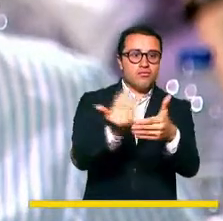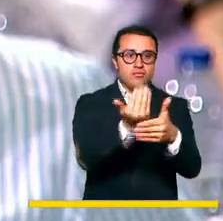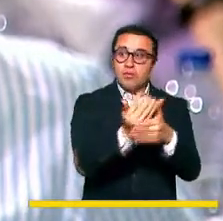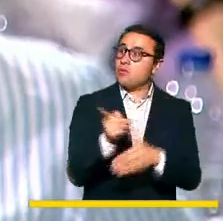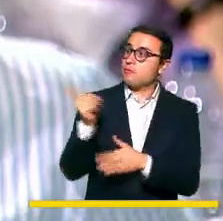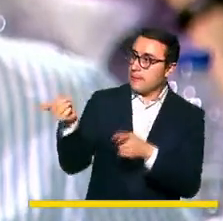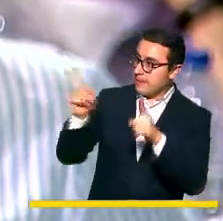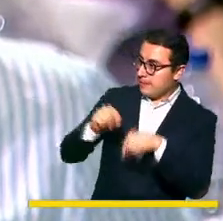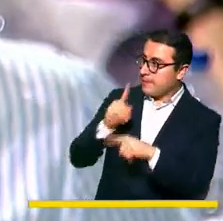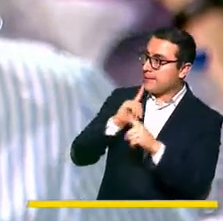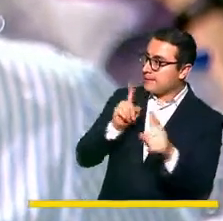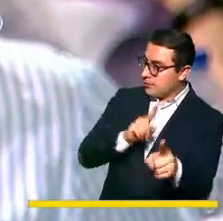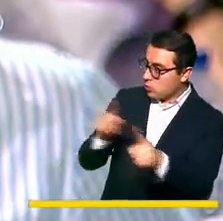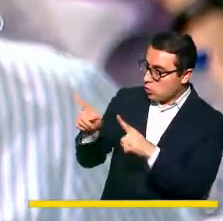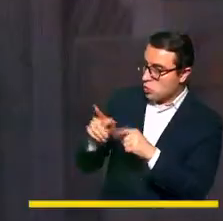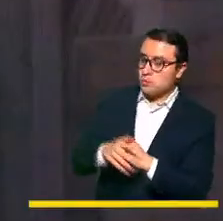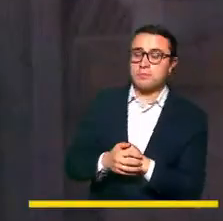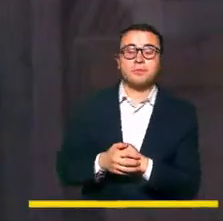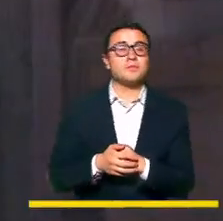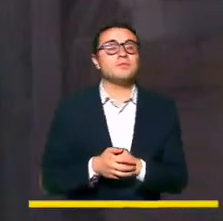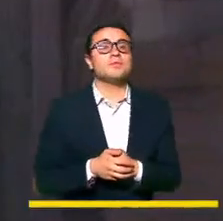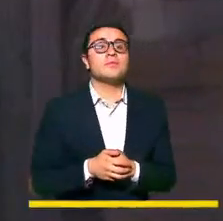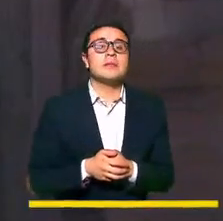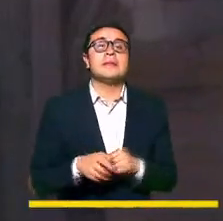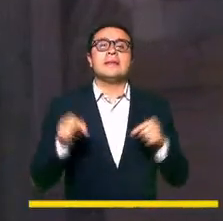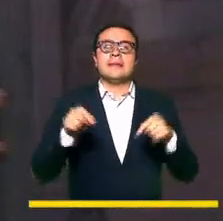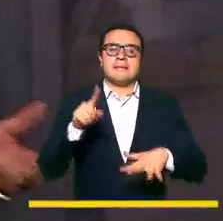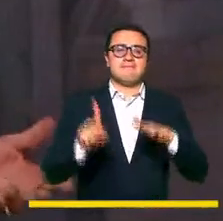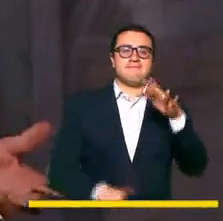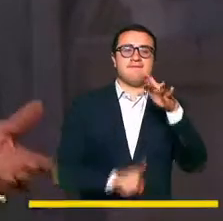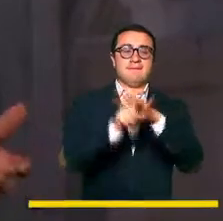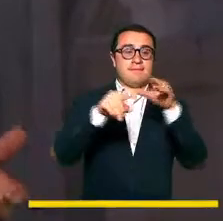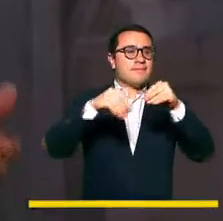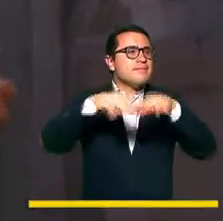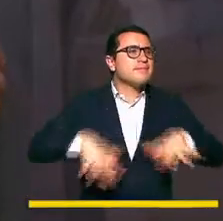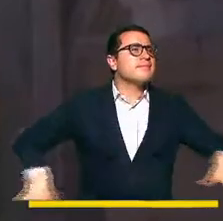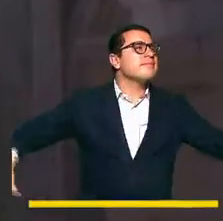del tema. Aquí surge, está la Mojana.